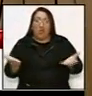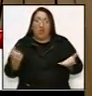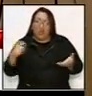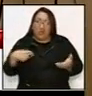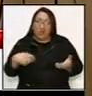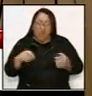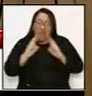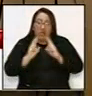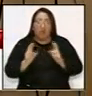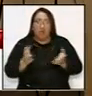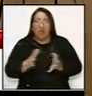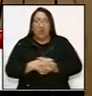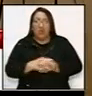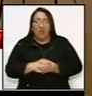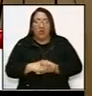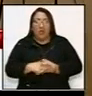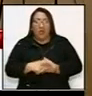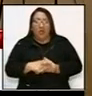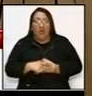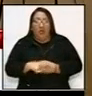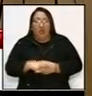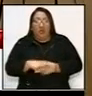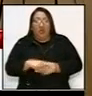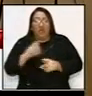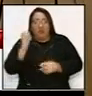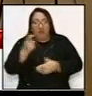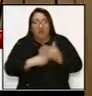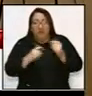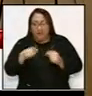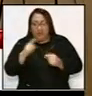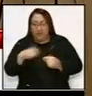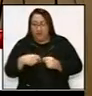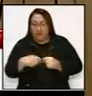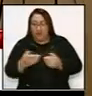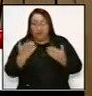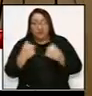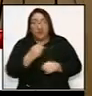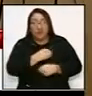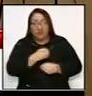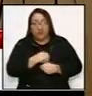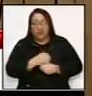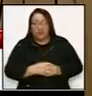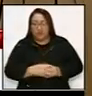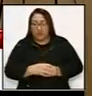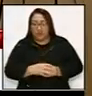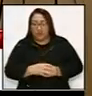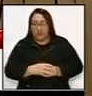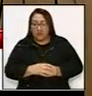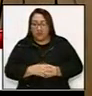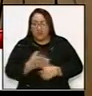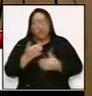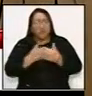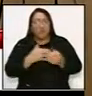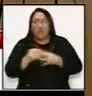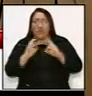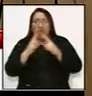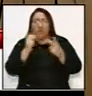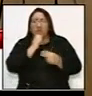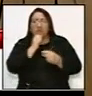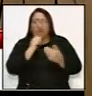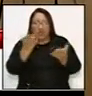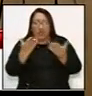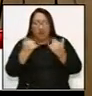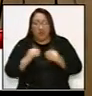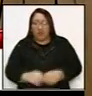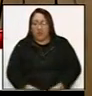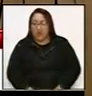necesitan respuesta. Yo creo que esto ameritaría que venga el ministro, y aunque sea en sesión reservada, nos dé una